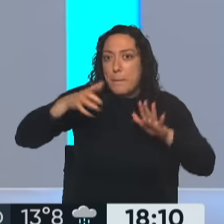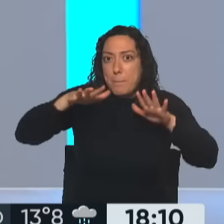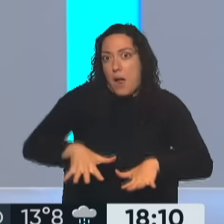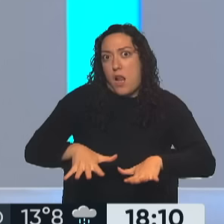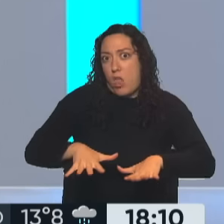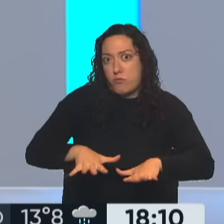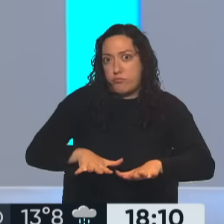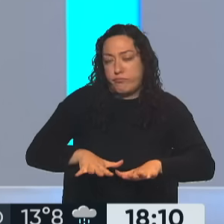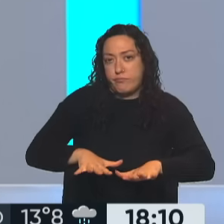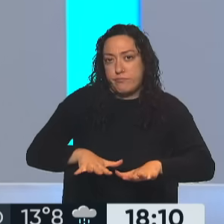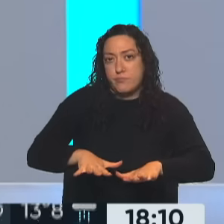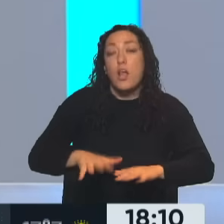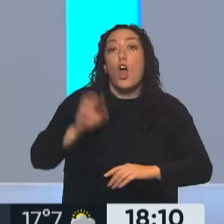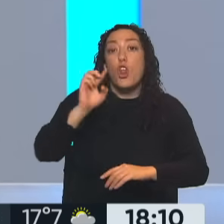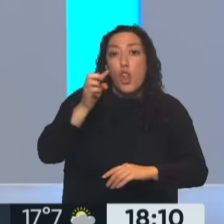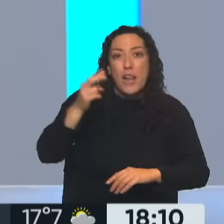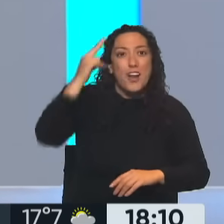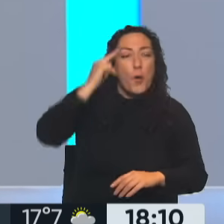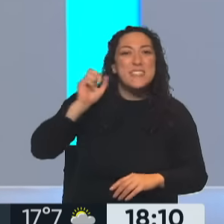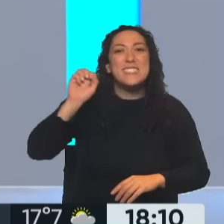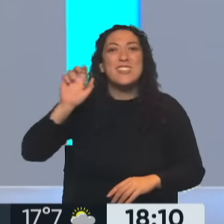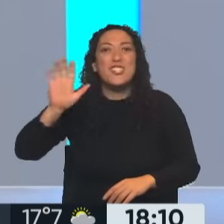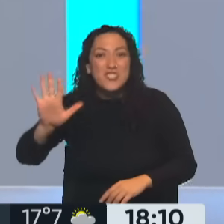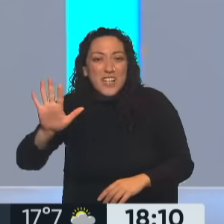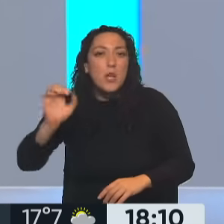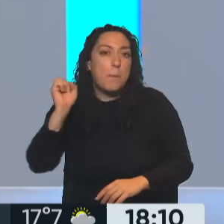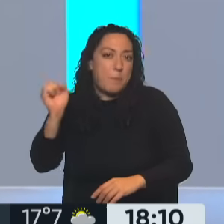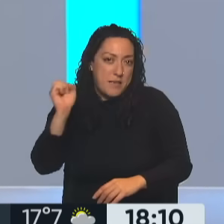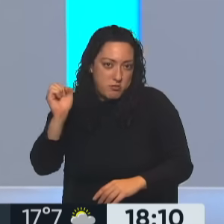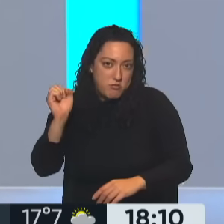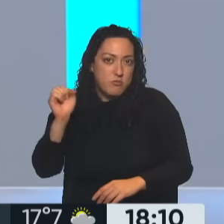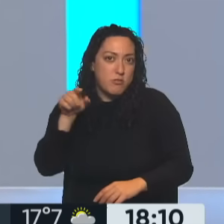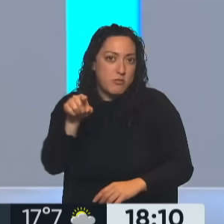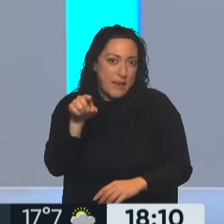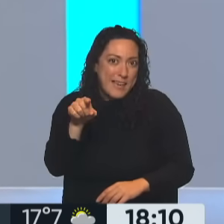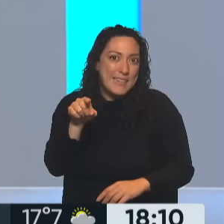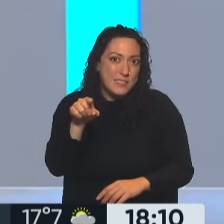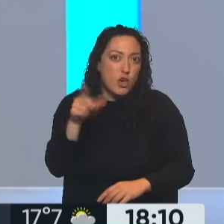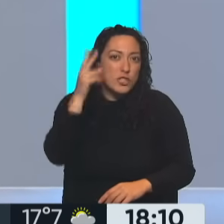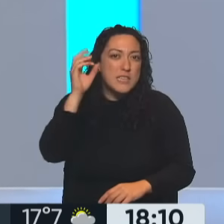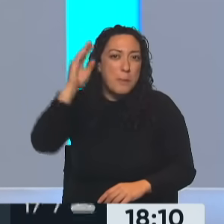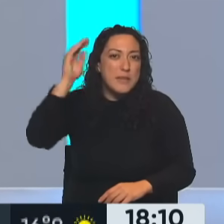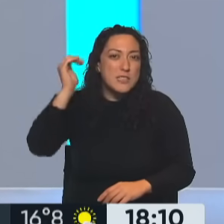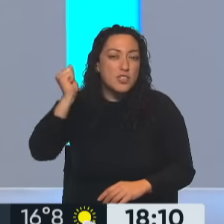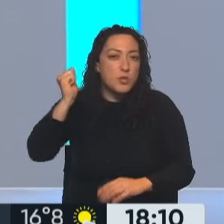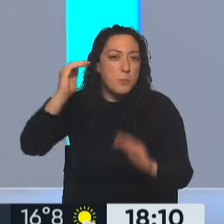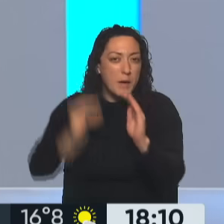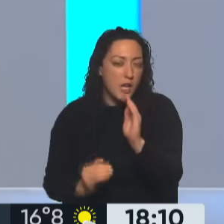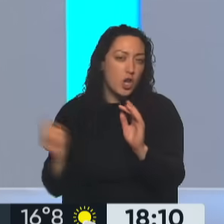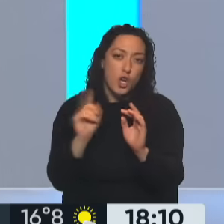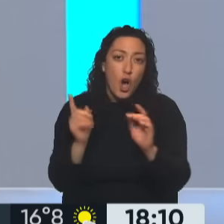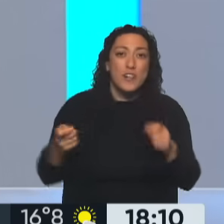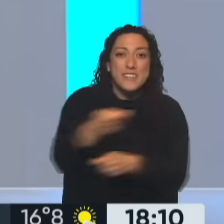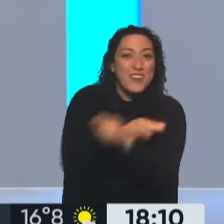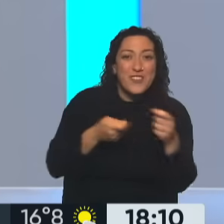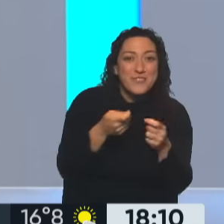actividades. Se informó un dólar de 905 pesos. En realidad es el reflejo más que de la caída de 80 pesos de la no realización de operaciones.